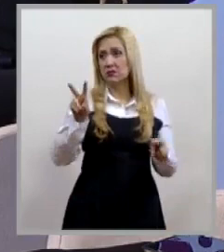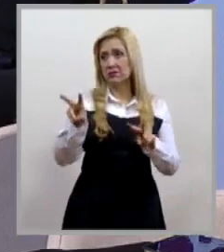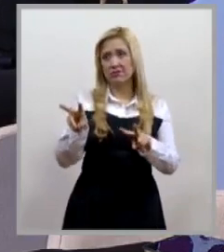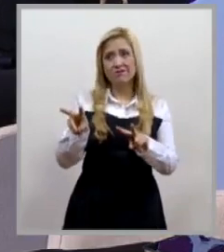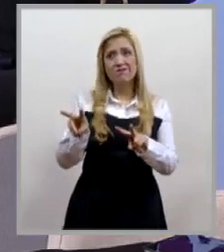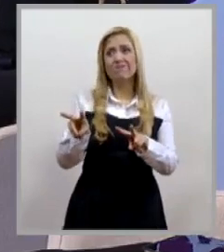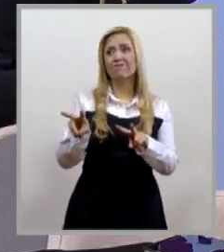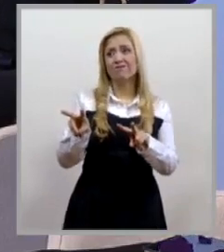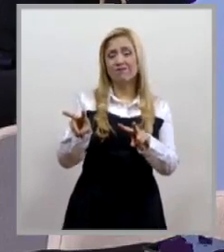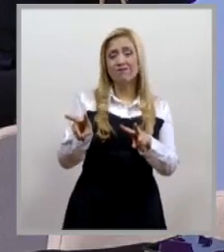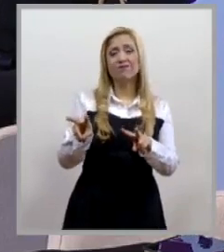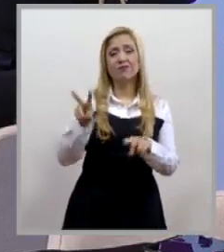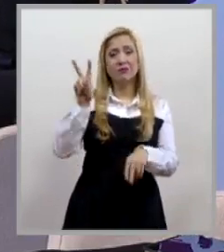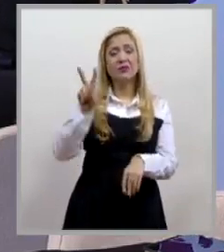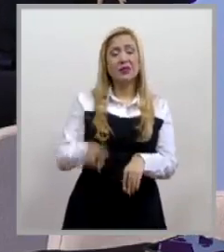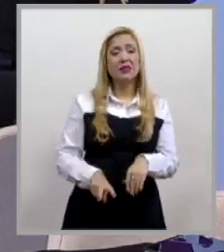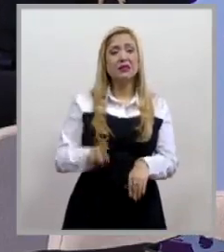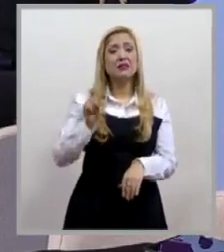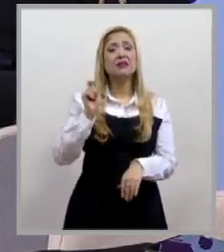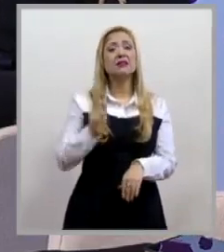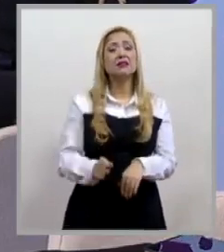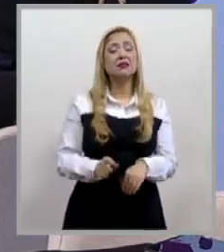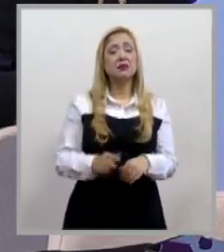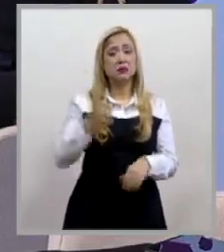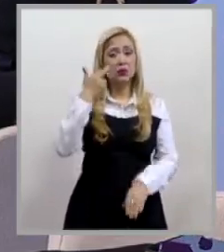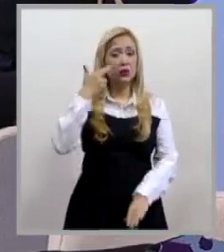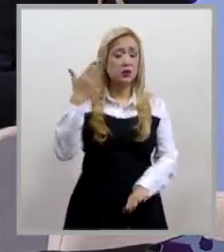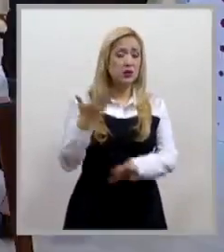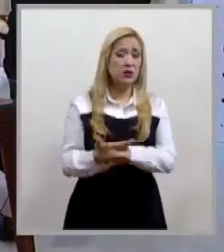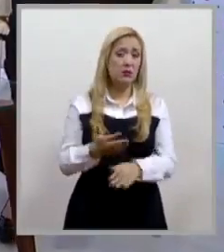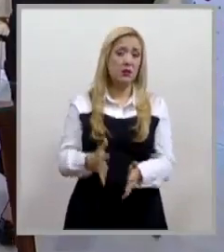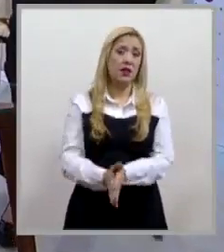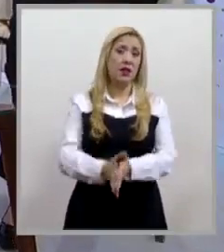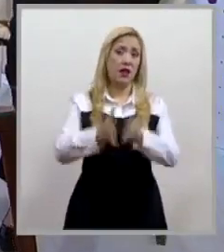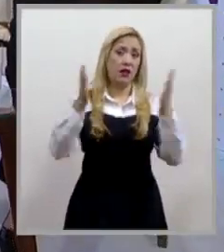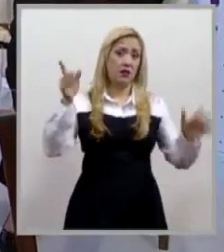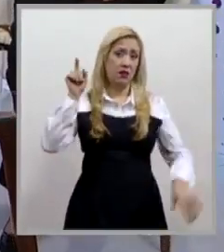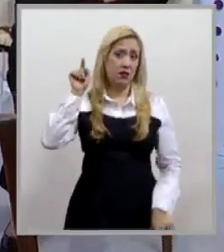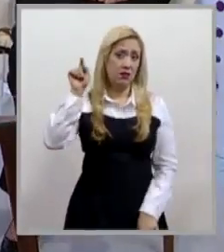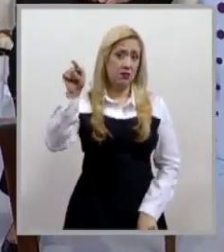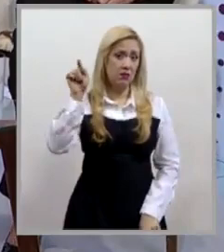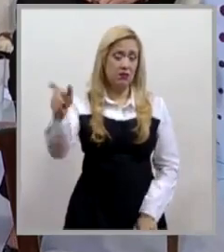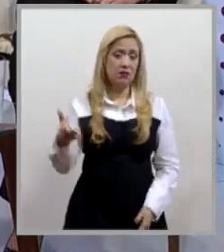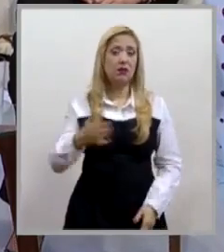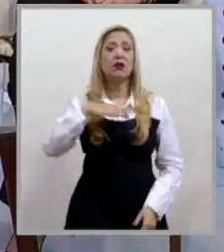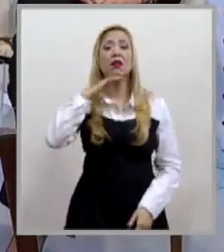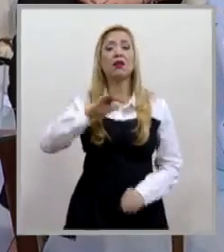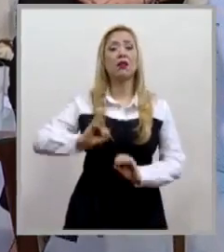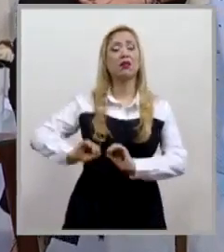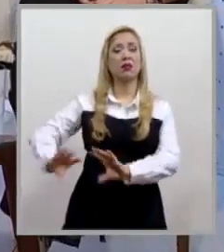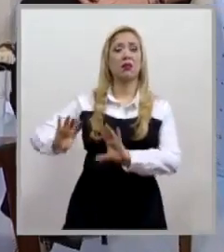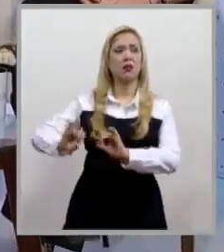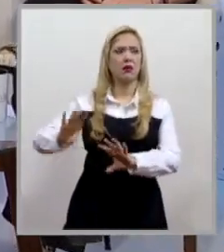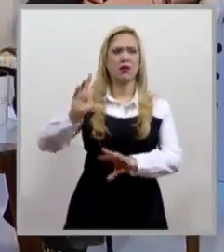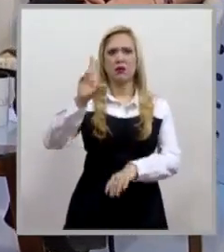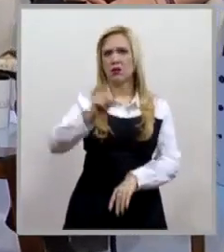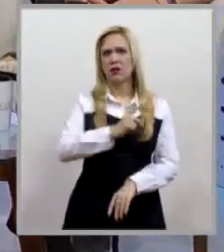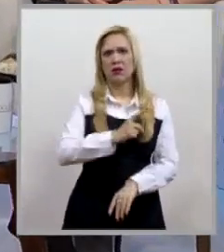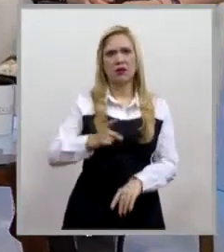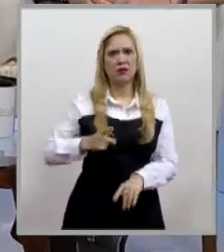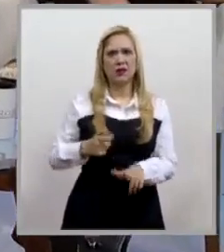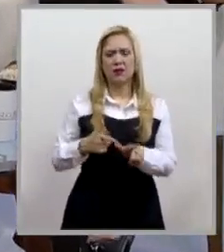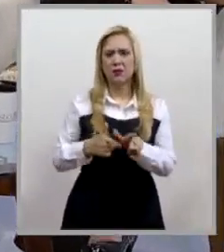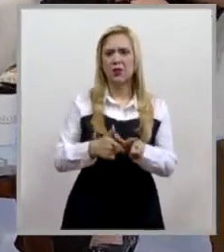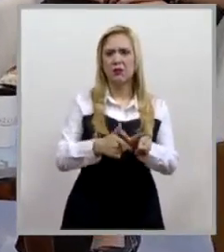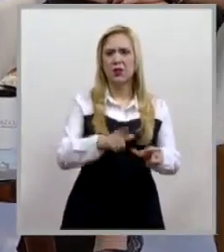que genera una gran responsabilidad para evitar este estado de impunidad para el caso de